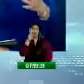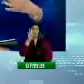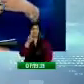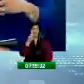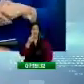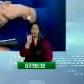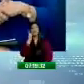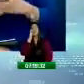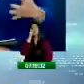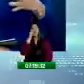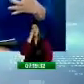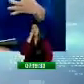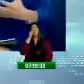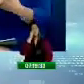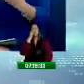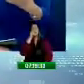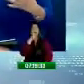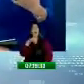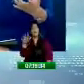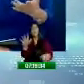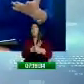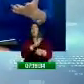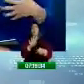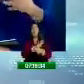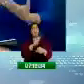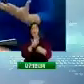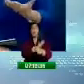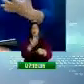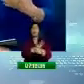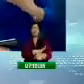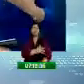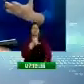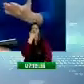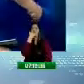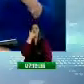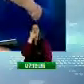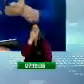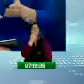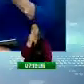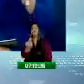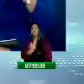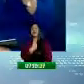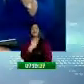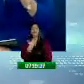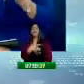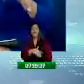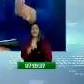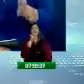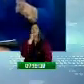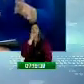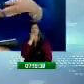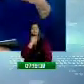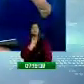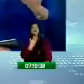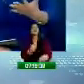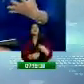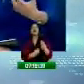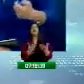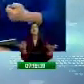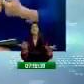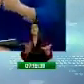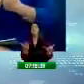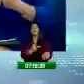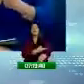171, pero en virtud de la gran demanda, la congestión es tan grande que incluso ni siquiera logran comunicarse en una buena medida.